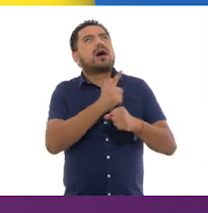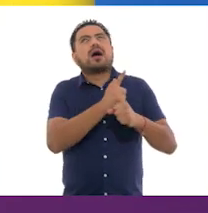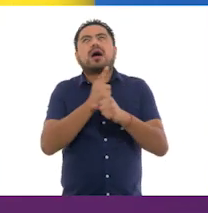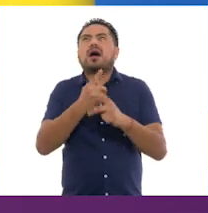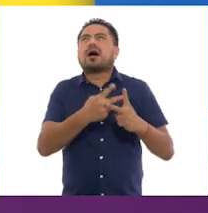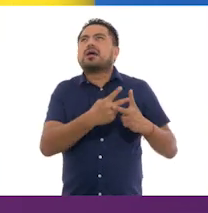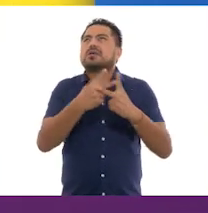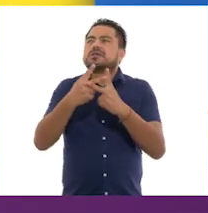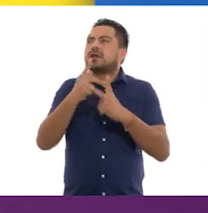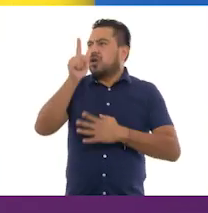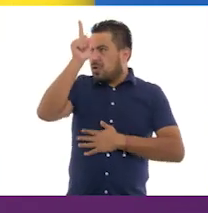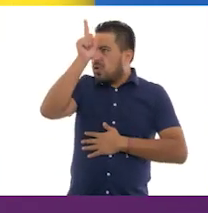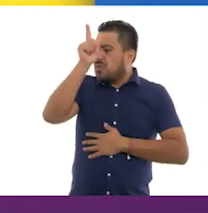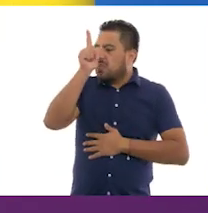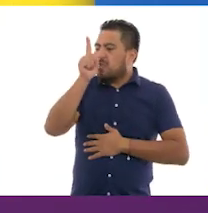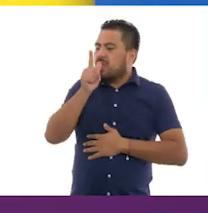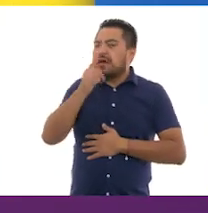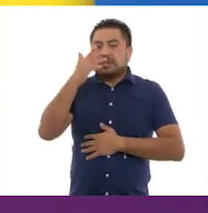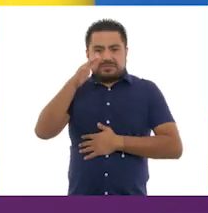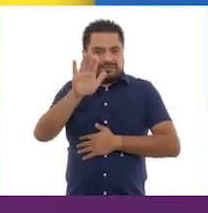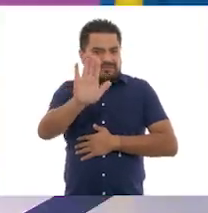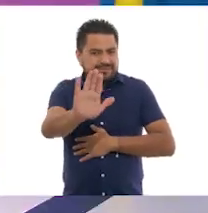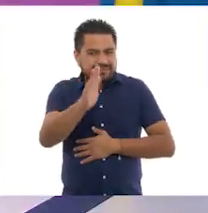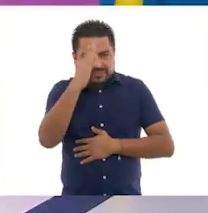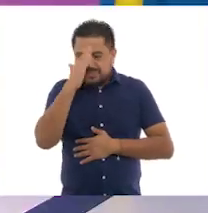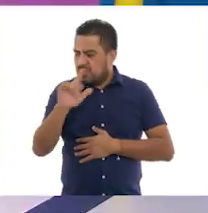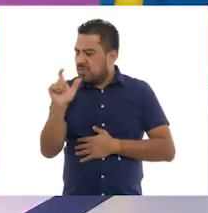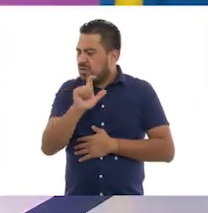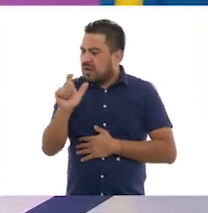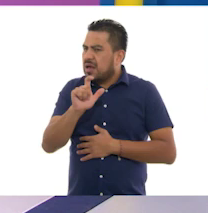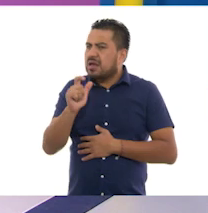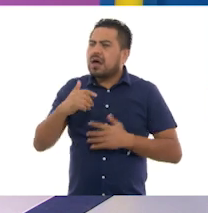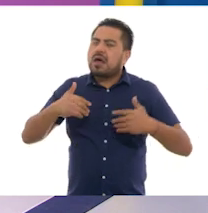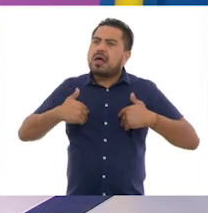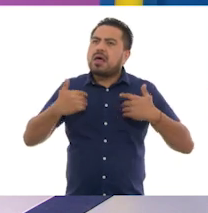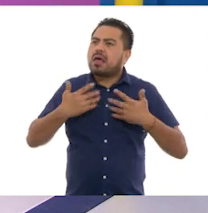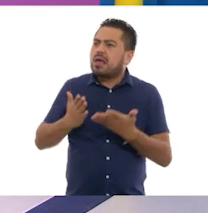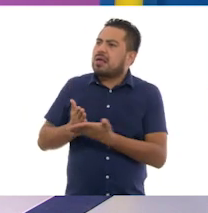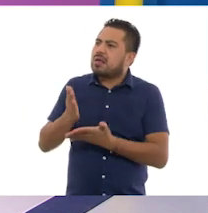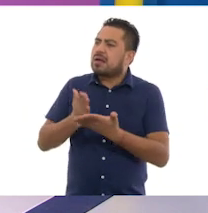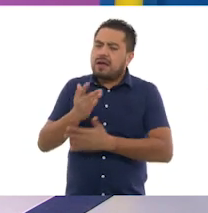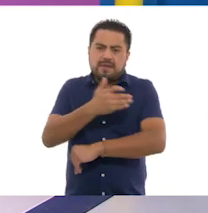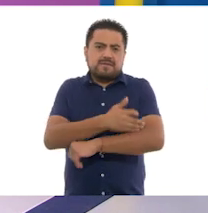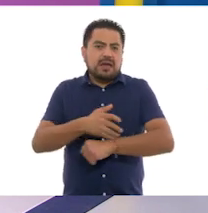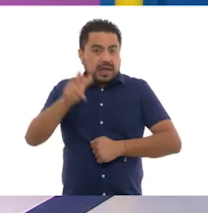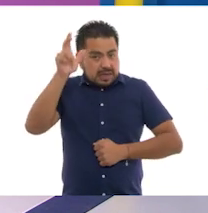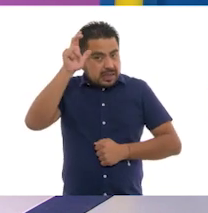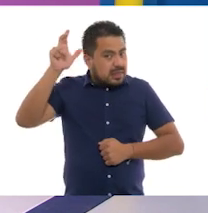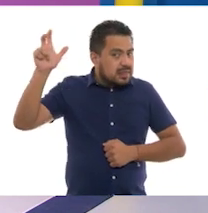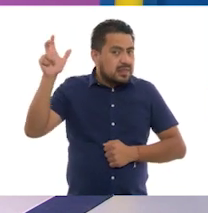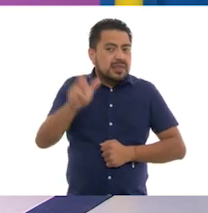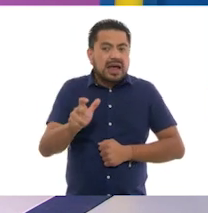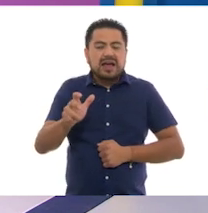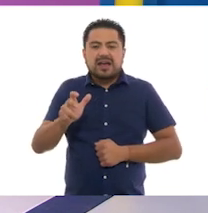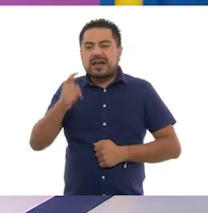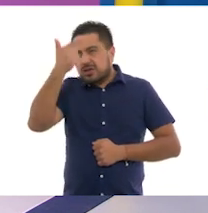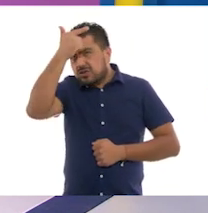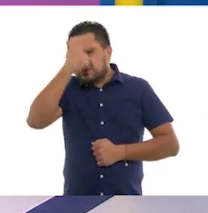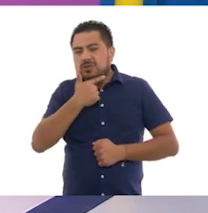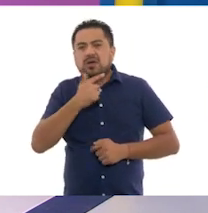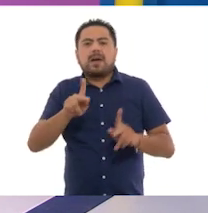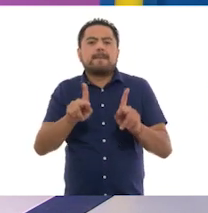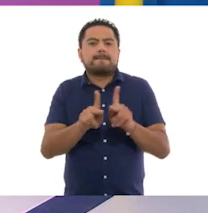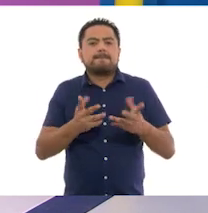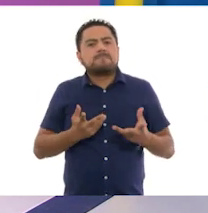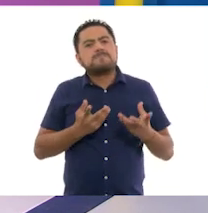y la luna y, ¿saben? Cuando iba a visitar a mi familia a Hidalgo por las noches con mis